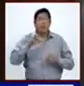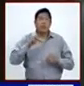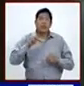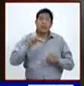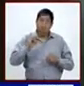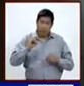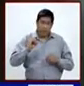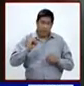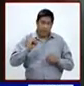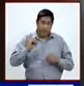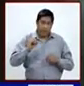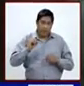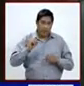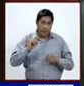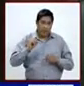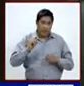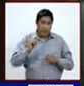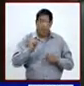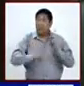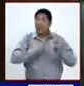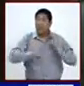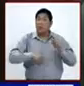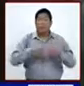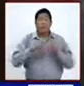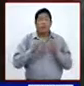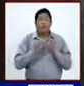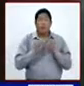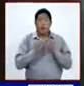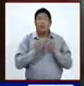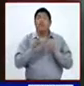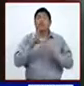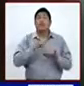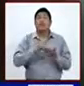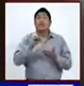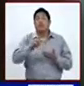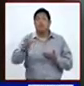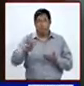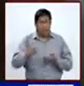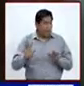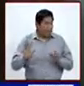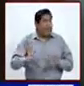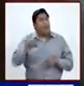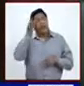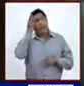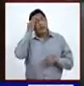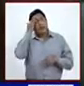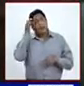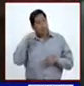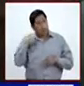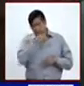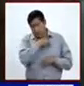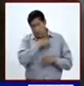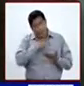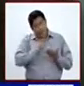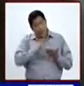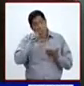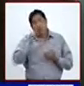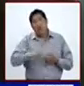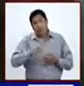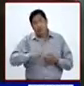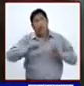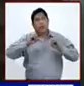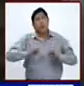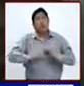censo de Población y Vivienda 2024. Sabemos bien de que hay esa necesidad